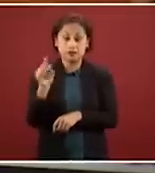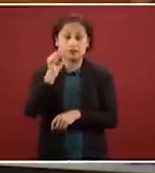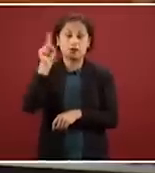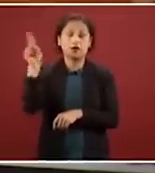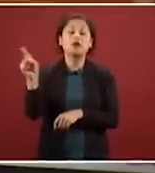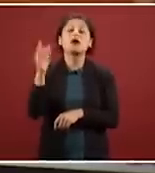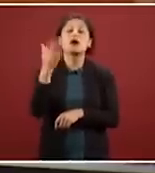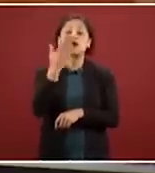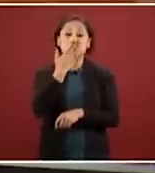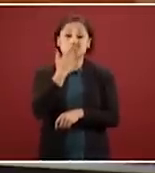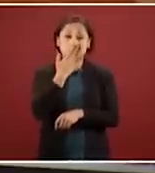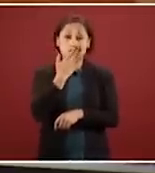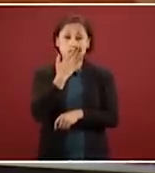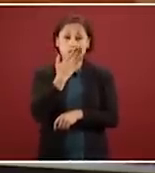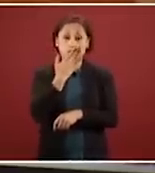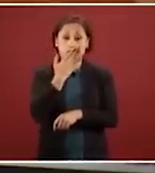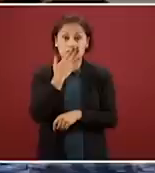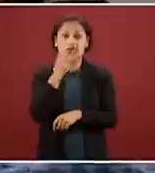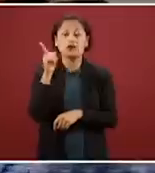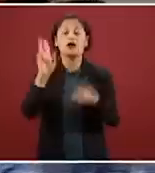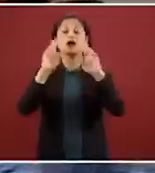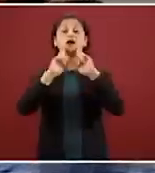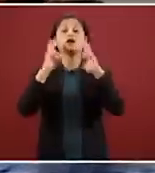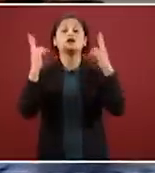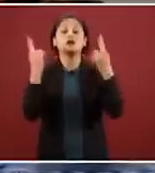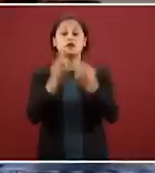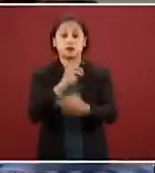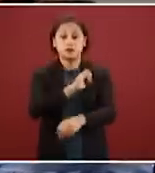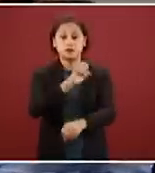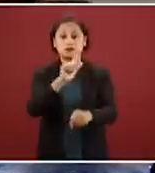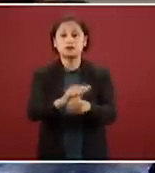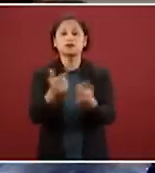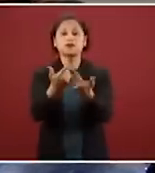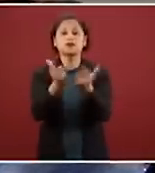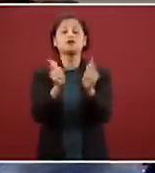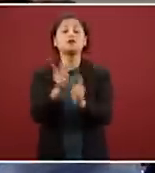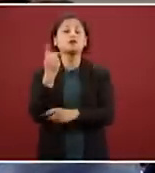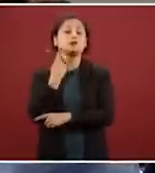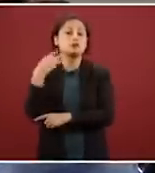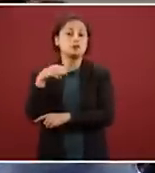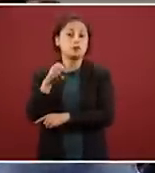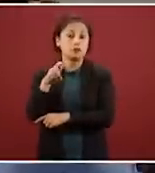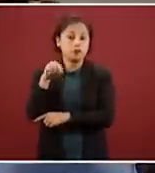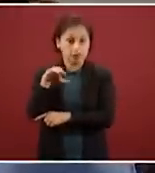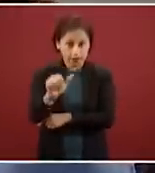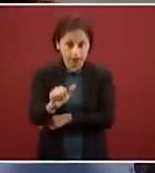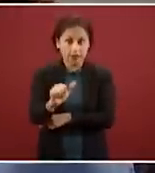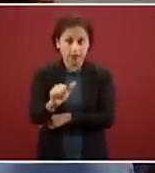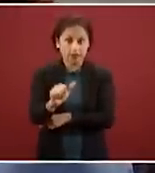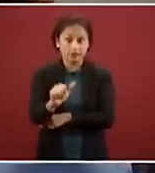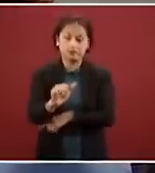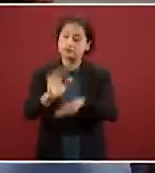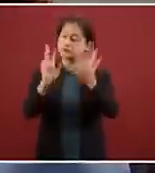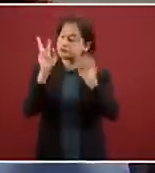hubo una sesión extraordinaria donde los diputados de Morena nuevamente, pues ya son todo un caso,